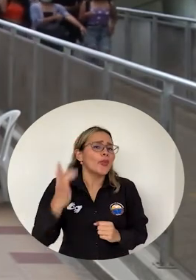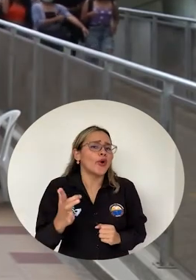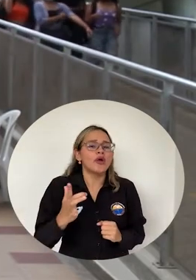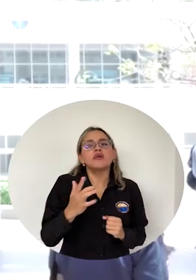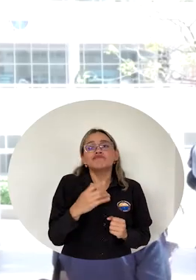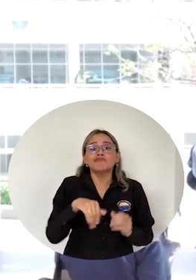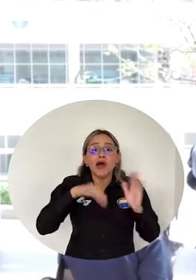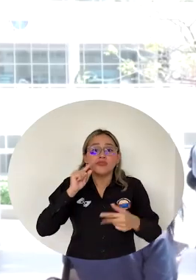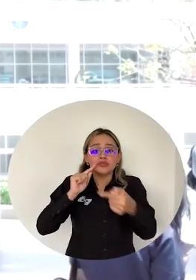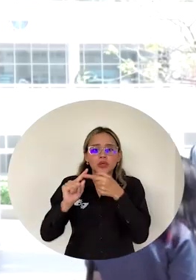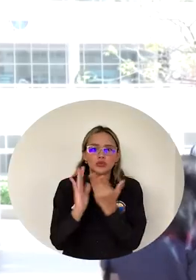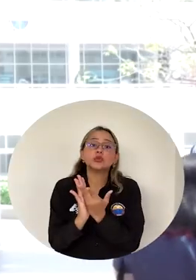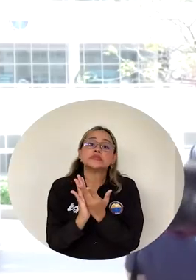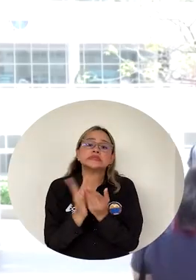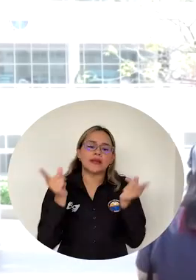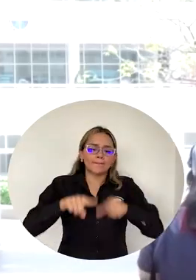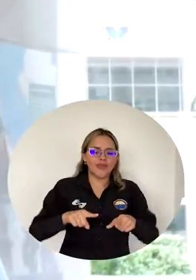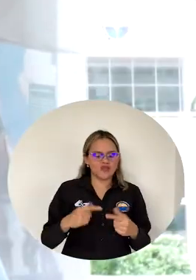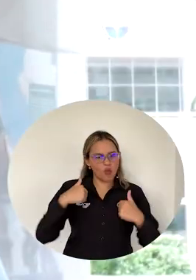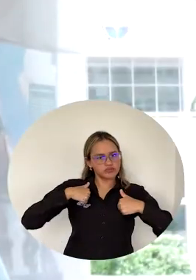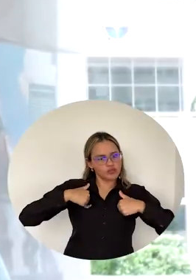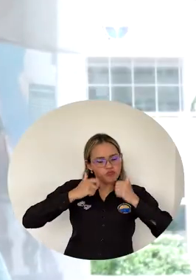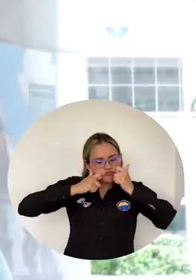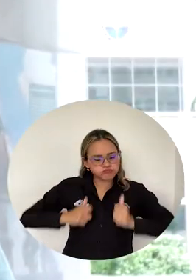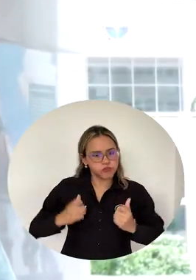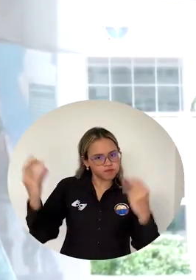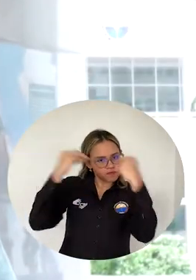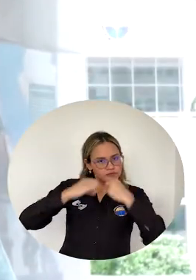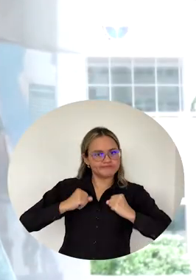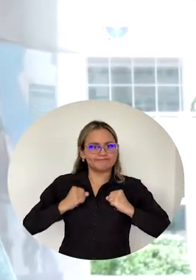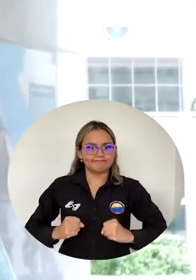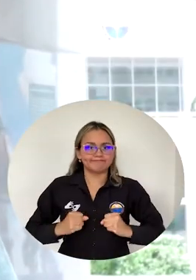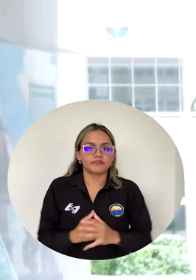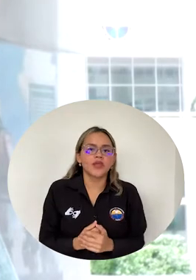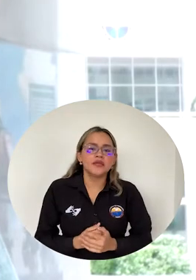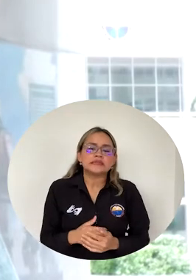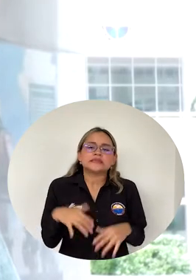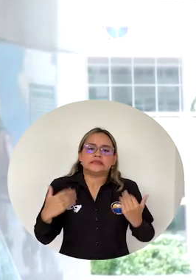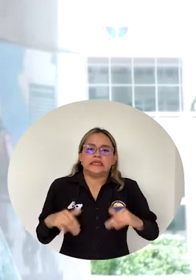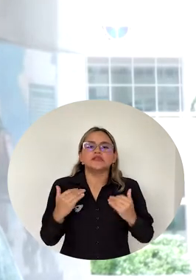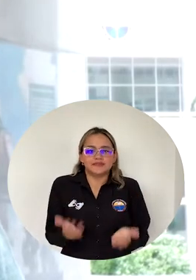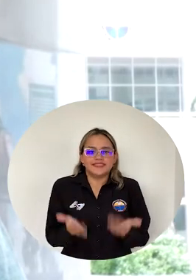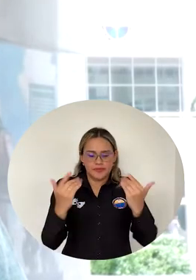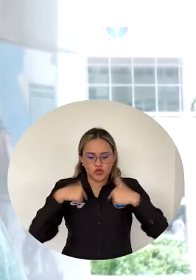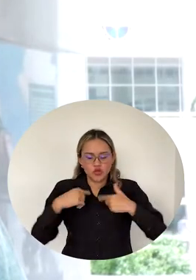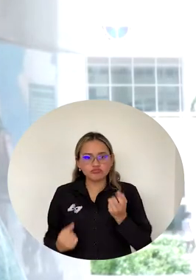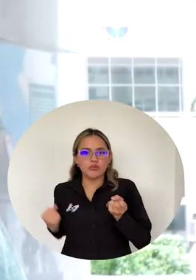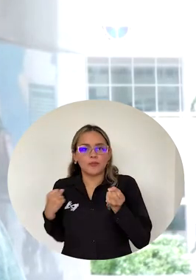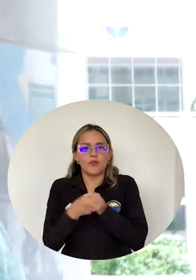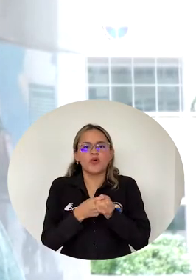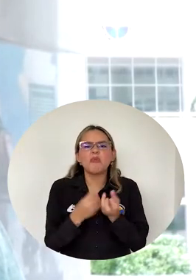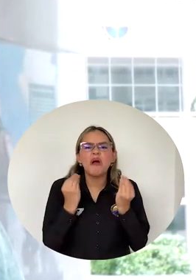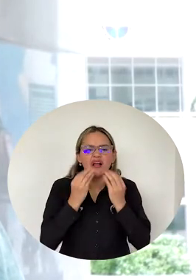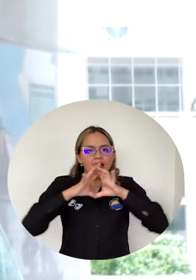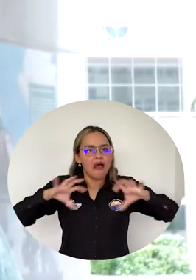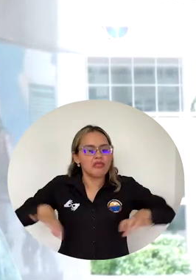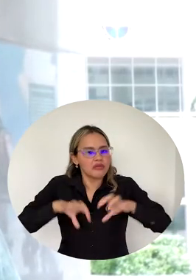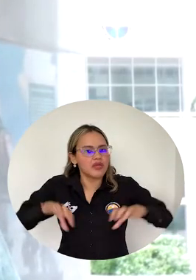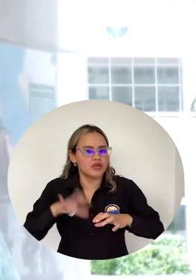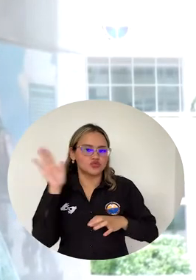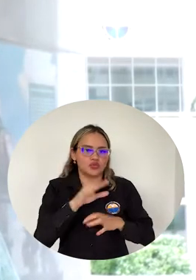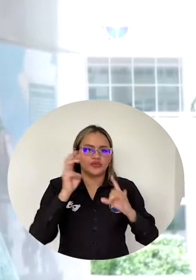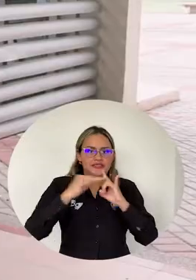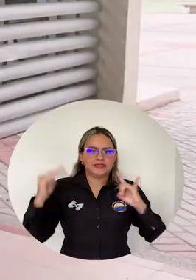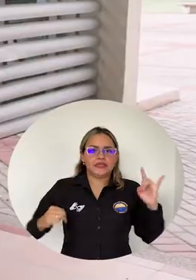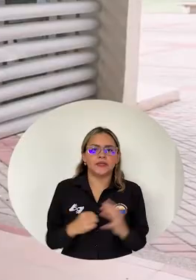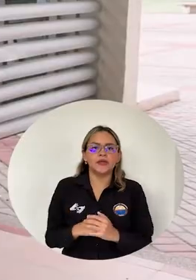formación humana Me pareció muy importante Poner este grano de arena Para fomentar Y que se cultiven Este tipo de actividades En la